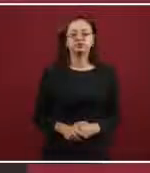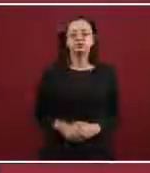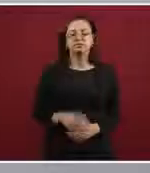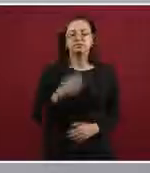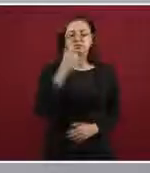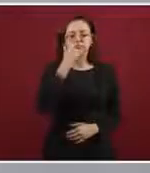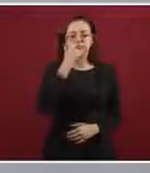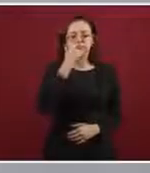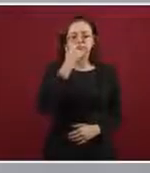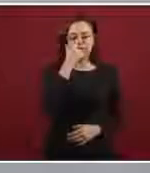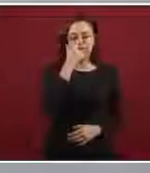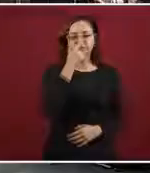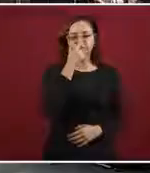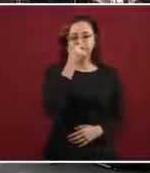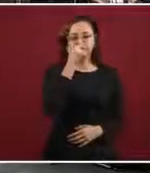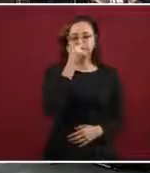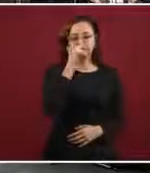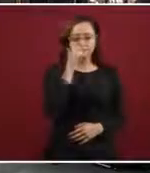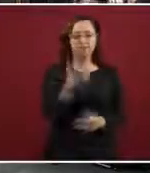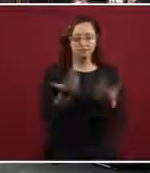y ahora sí